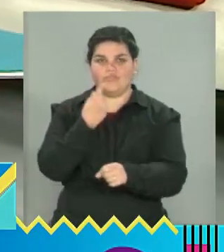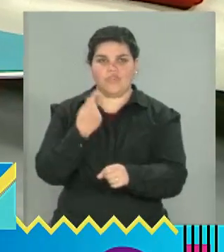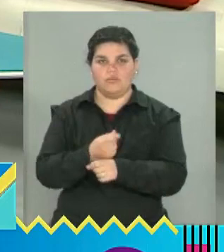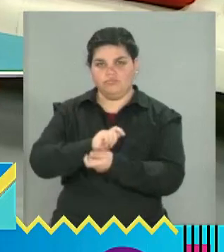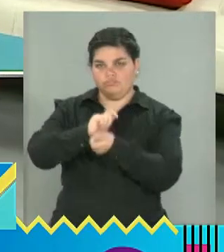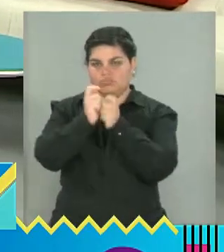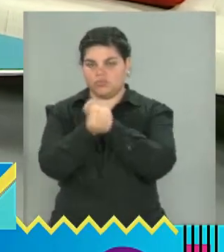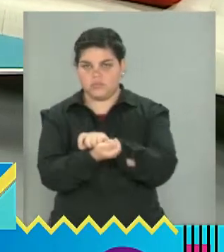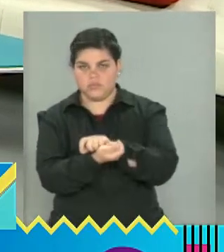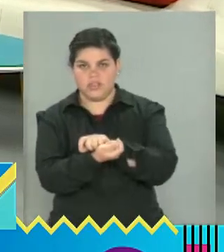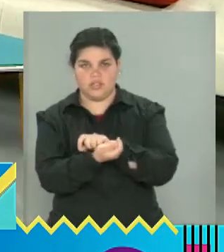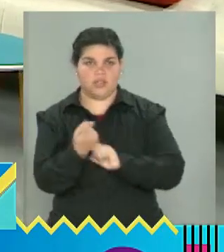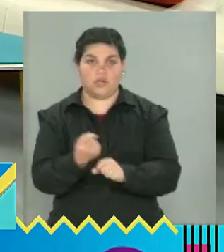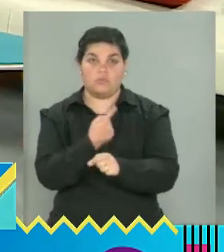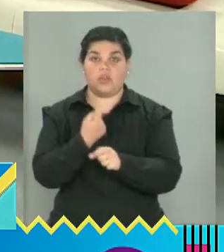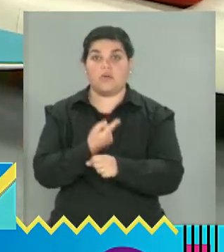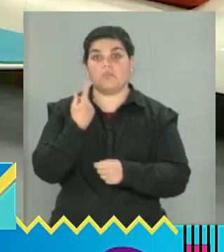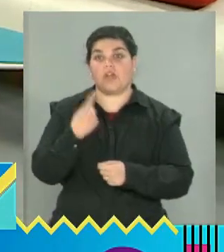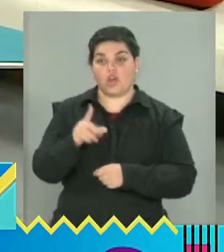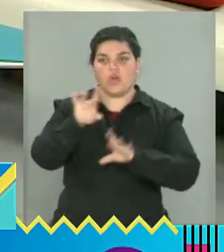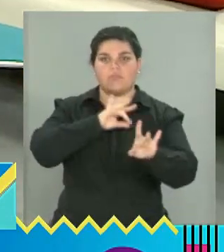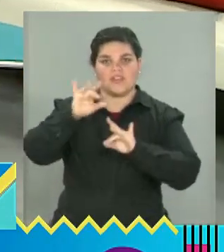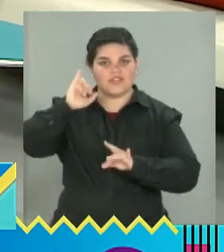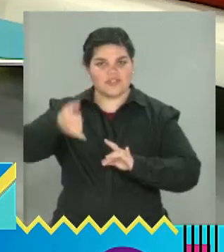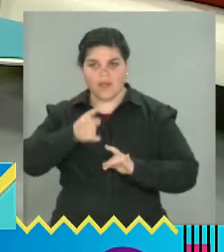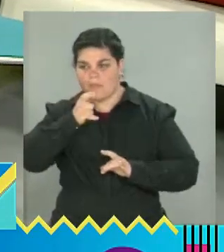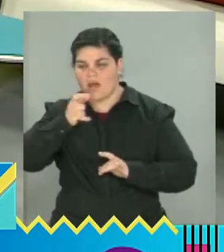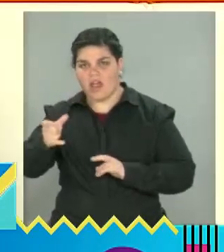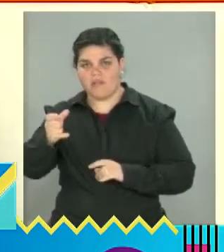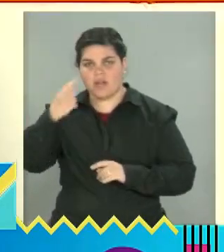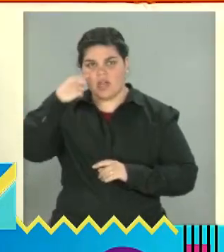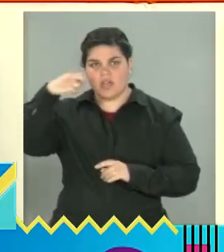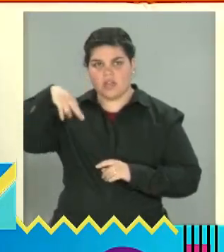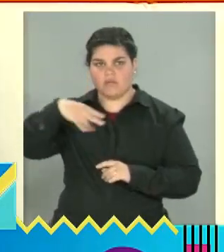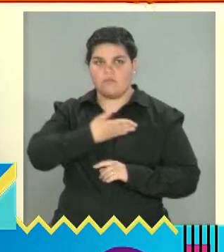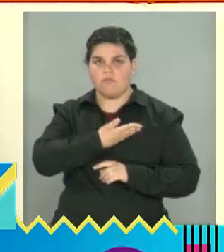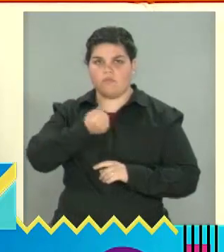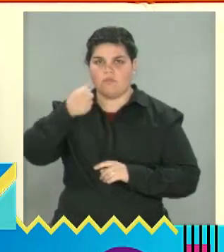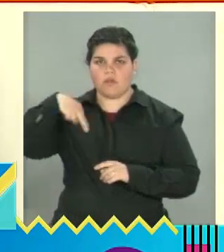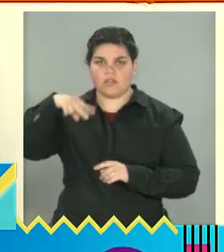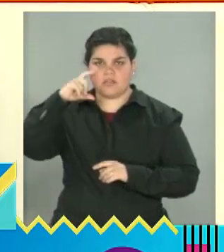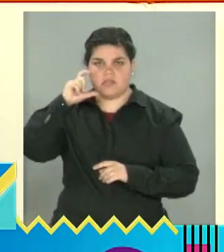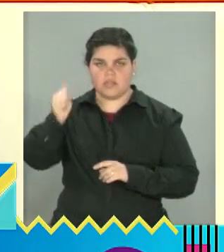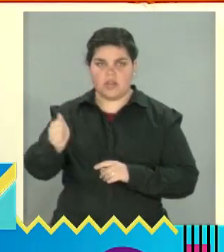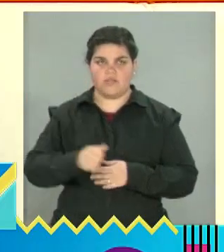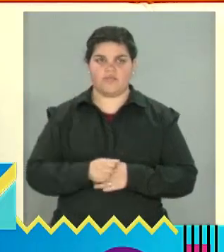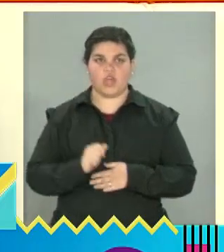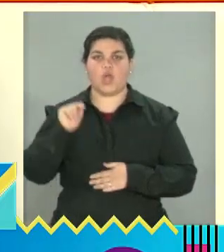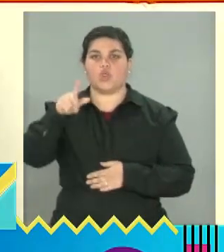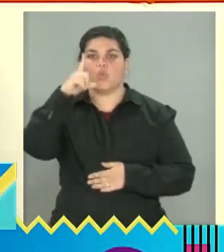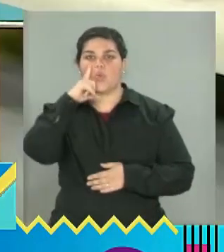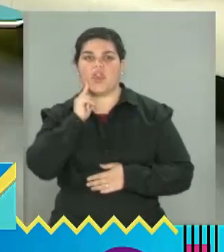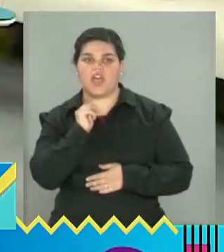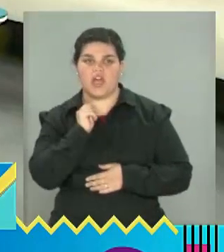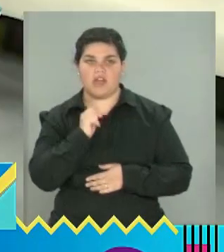Infancia, pero sí fue como apuntar, bueno, a festejar tu día. Sí, bueno, las calcos, estas